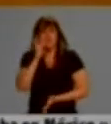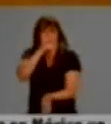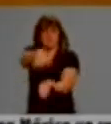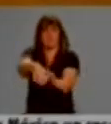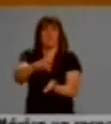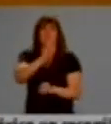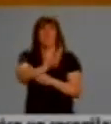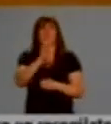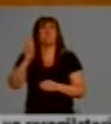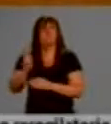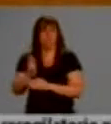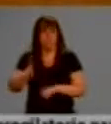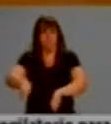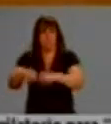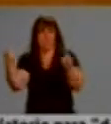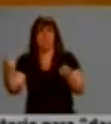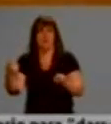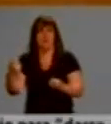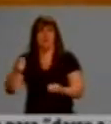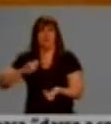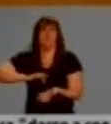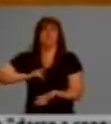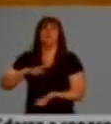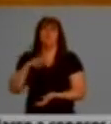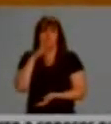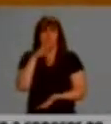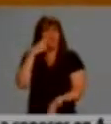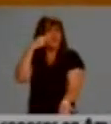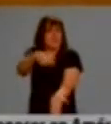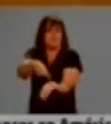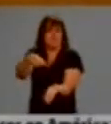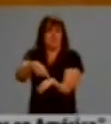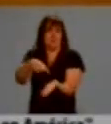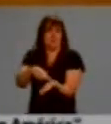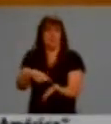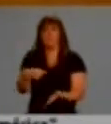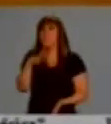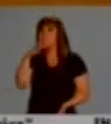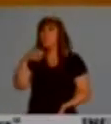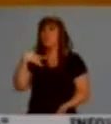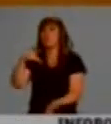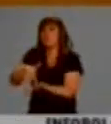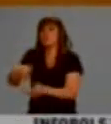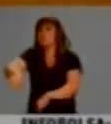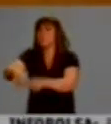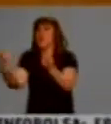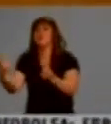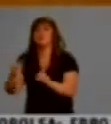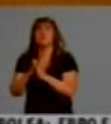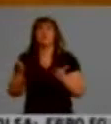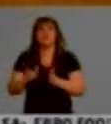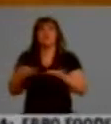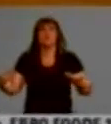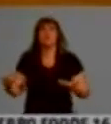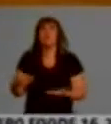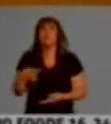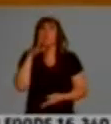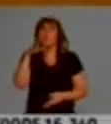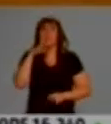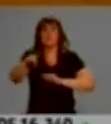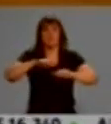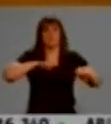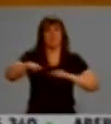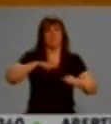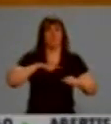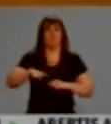Génova? ¿Ha exigido explicaciones a quien dio la orden de destruirlo? ¿Por qué mintió la dirección